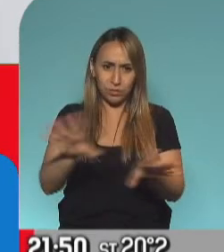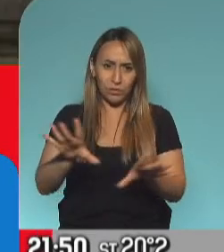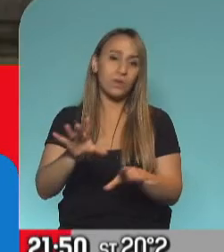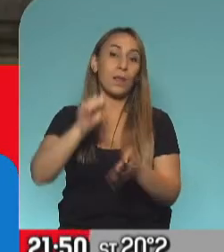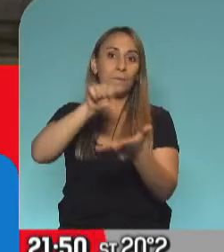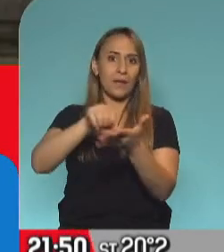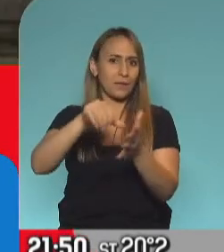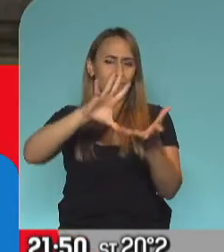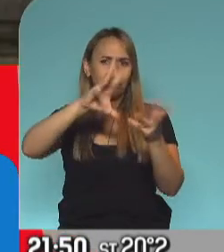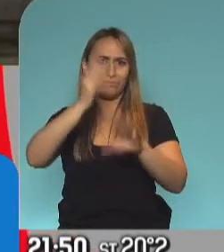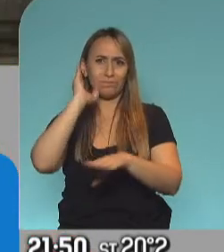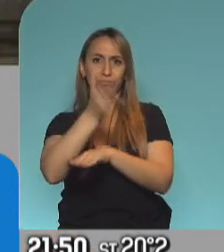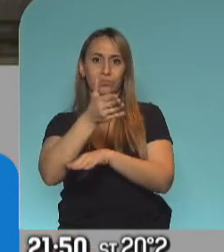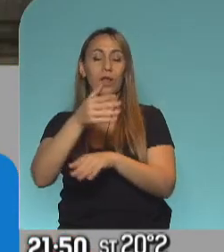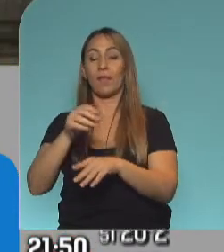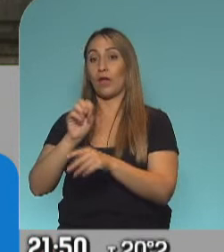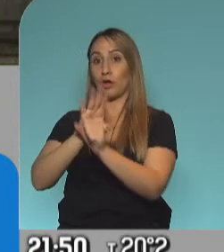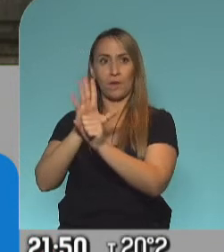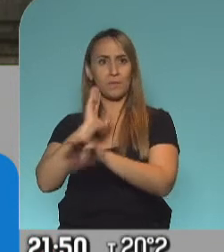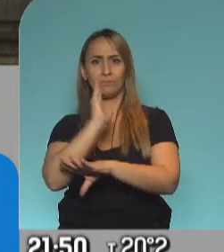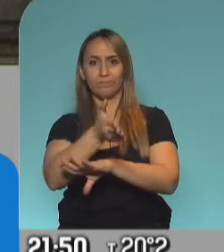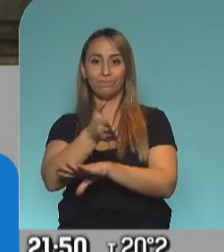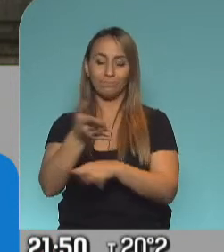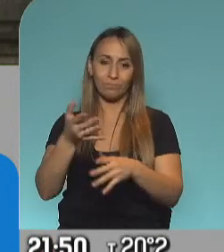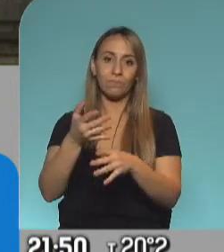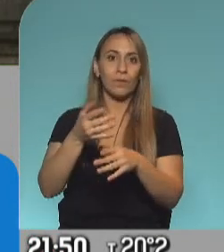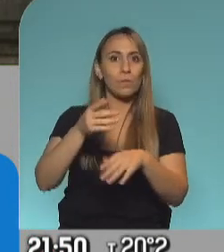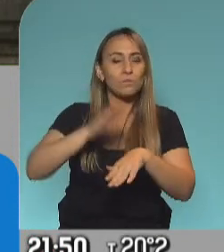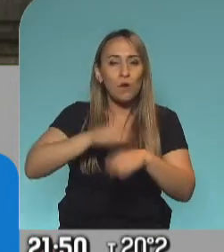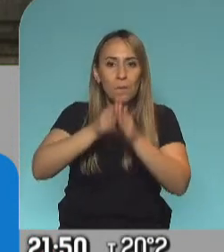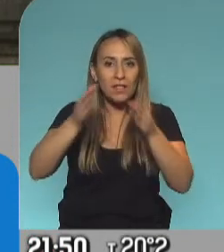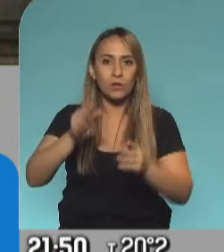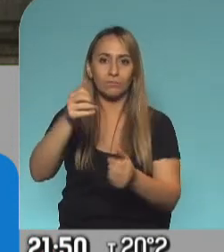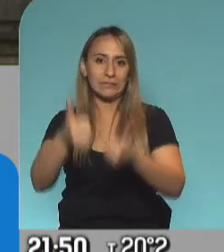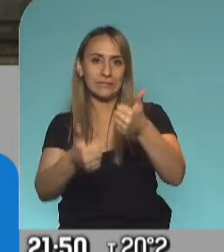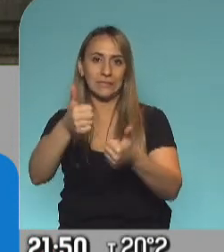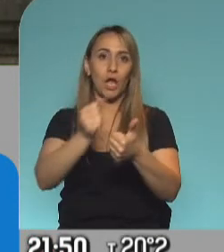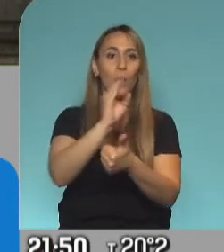la pandemia ocurre en medio de la disputa electoral entre Donald Trump y Joe Biden.